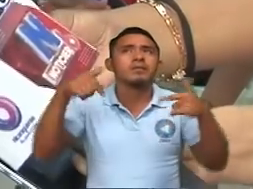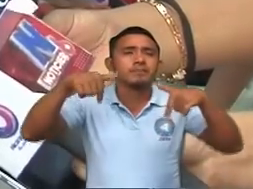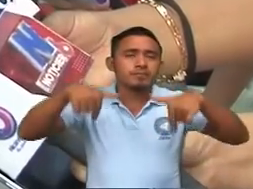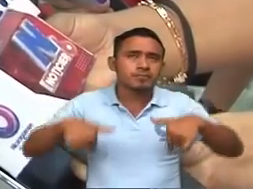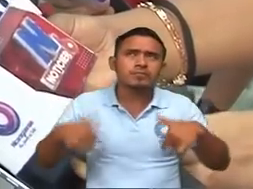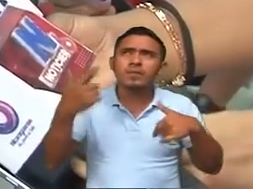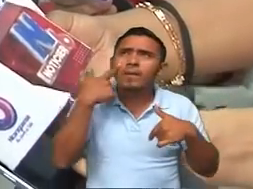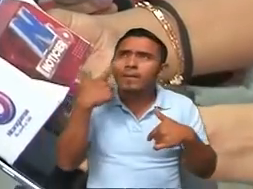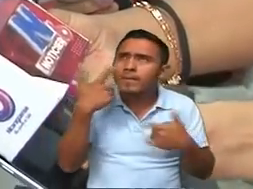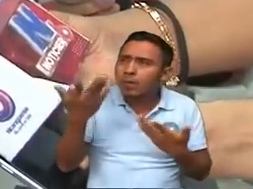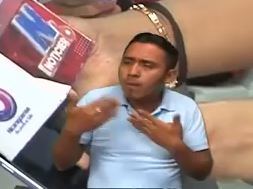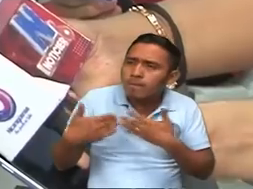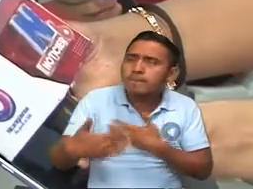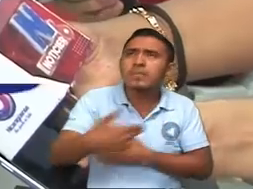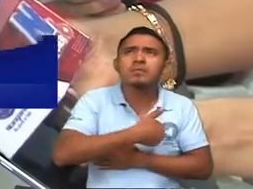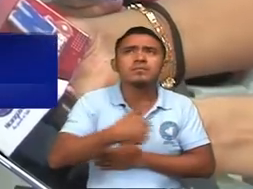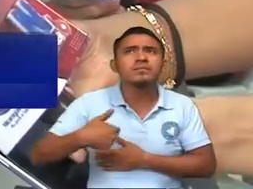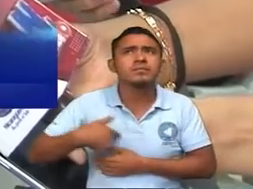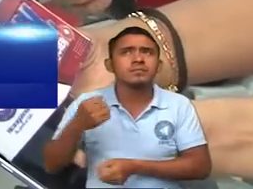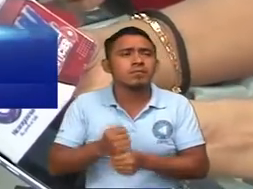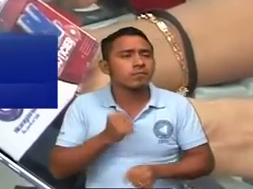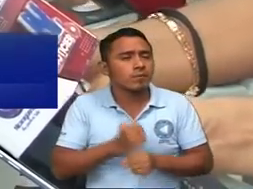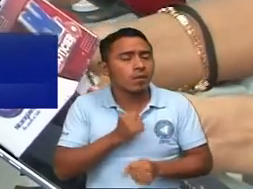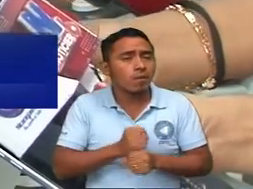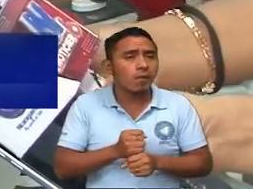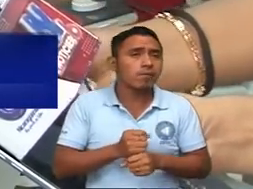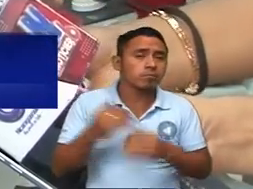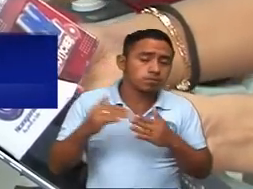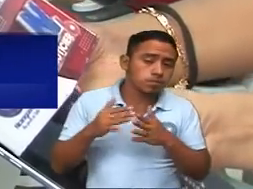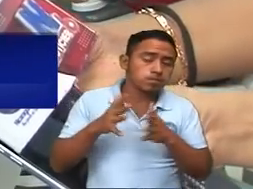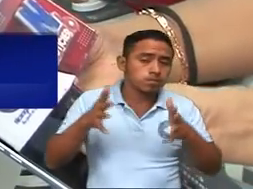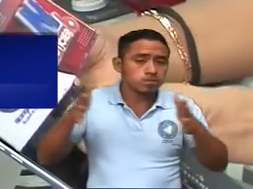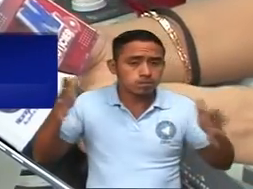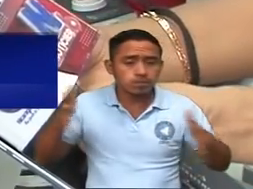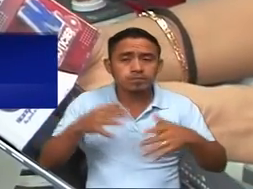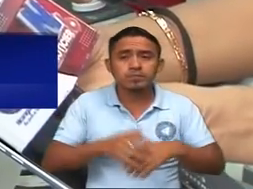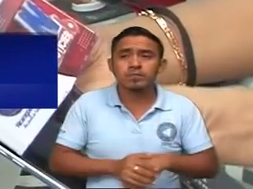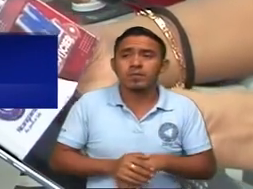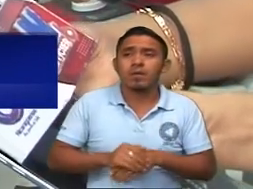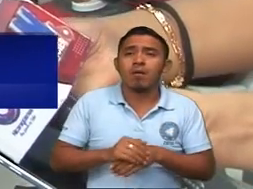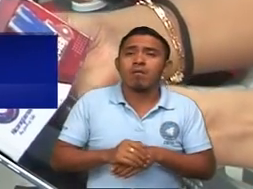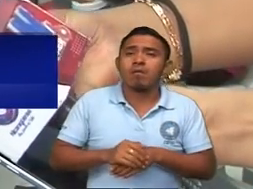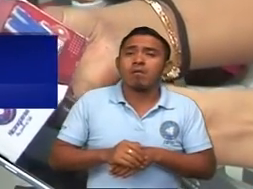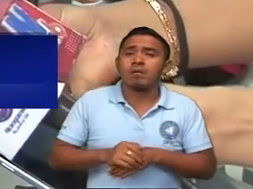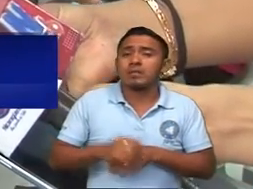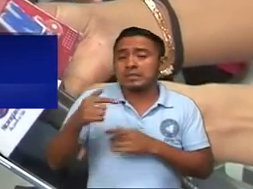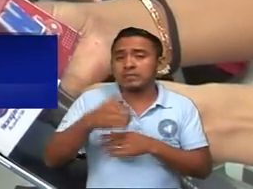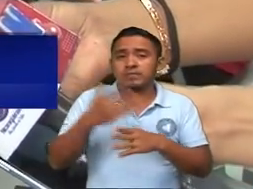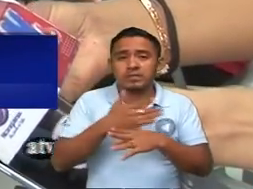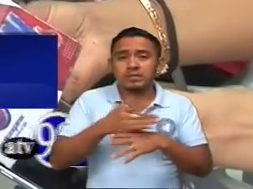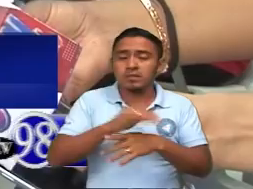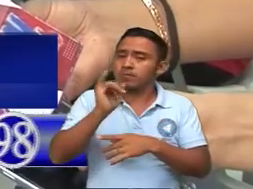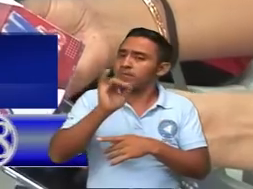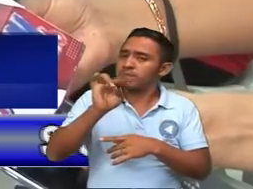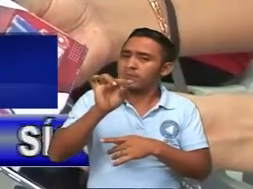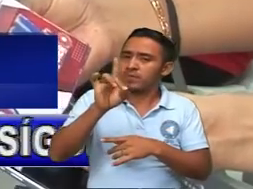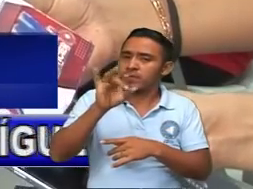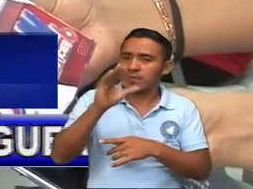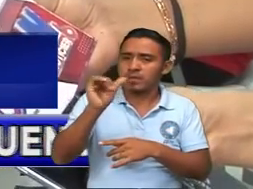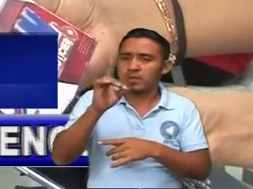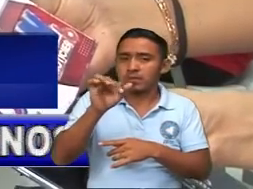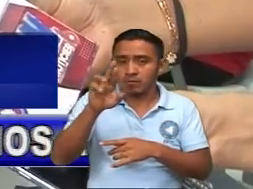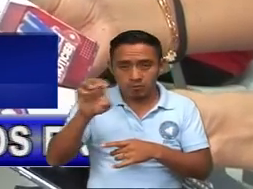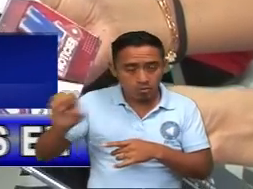vamos desarrollándonos, cuál es el crecimiento que vamos teniendo de los avances, de los indicadores y al